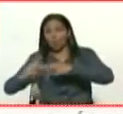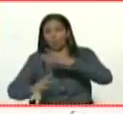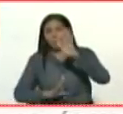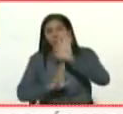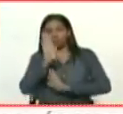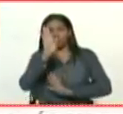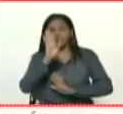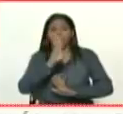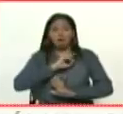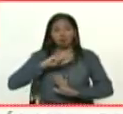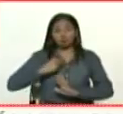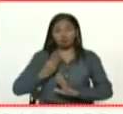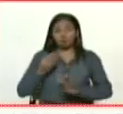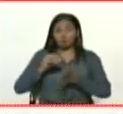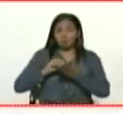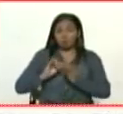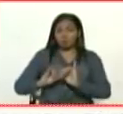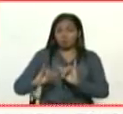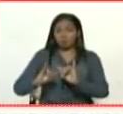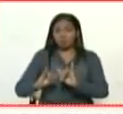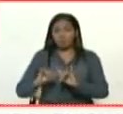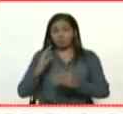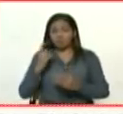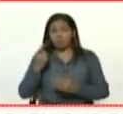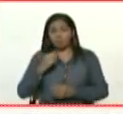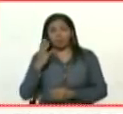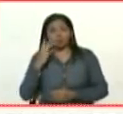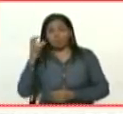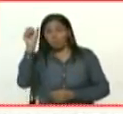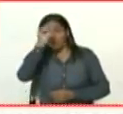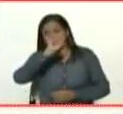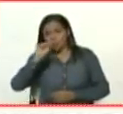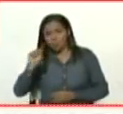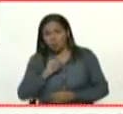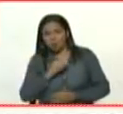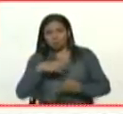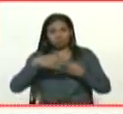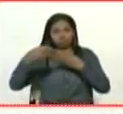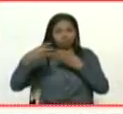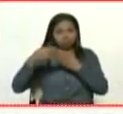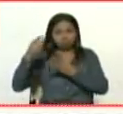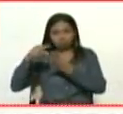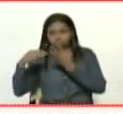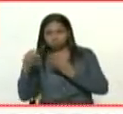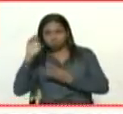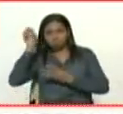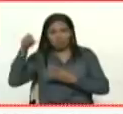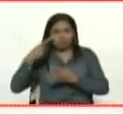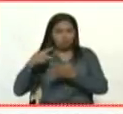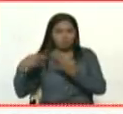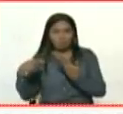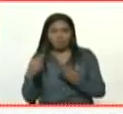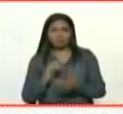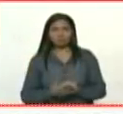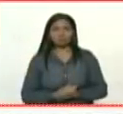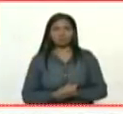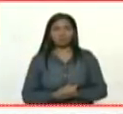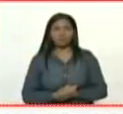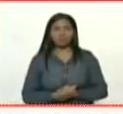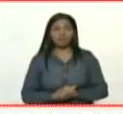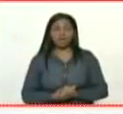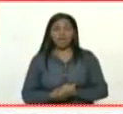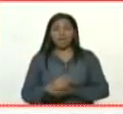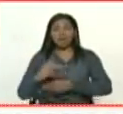oportuno, en bolívares, en divisas y del apoyo al proceso productivo, tenemos que